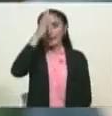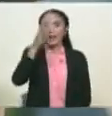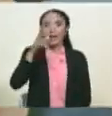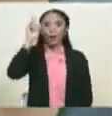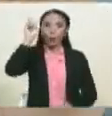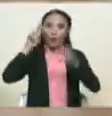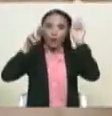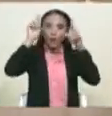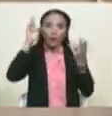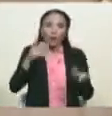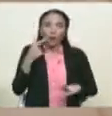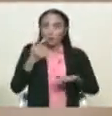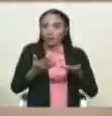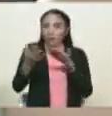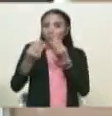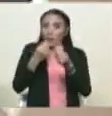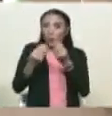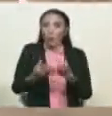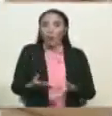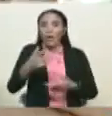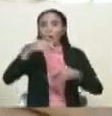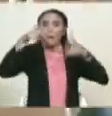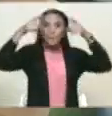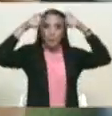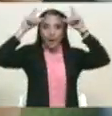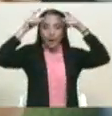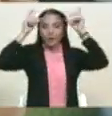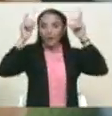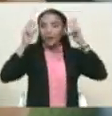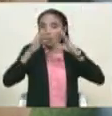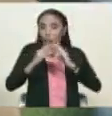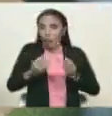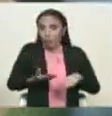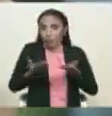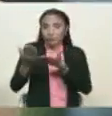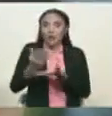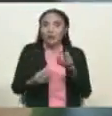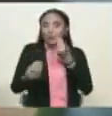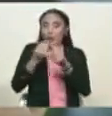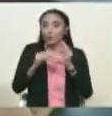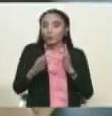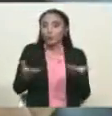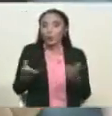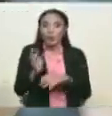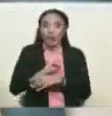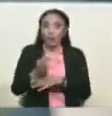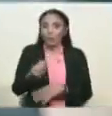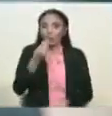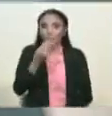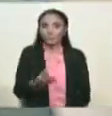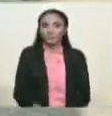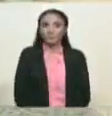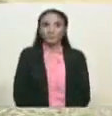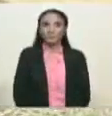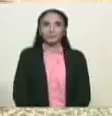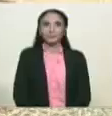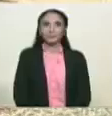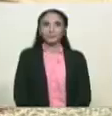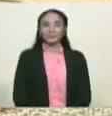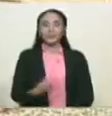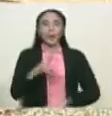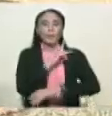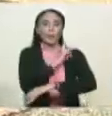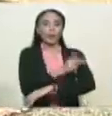a un ovejo, a una vaca, a un torito, a quien se lo ponga. Y esto es